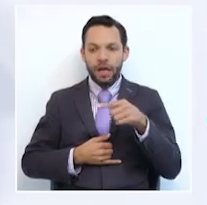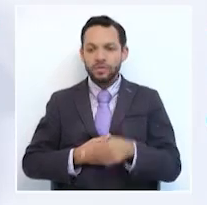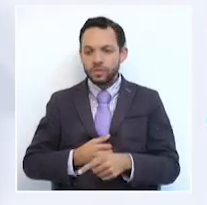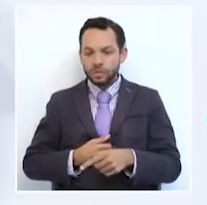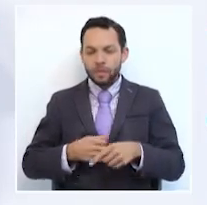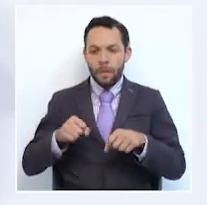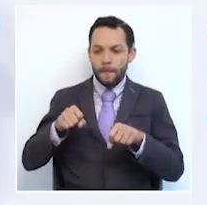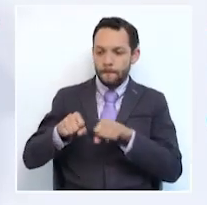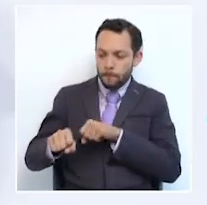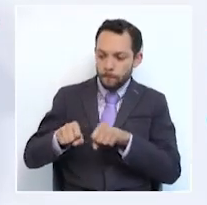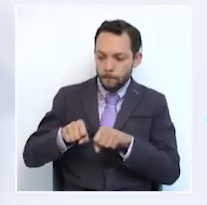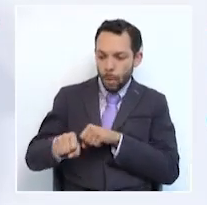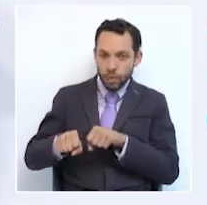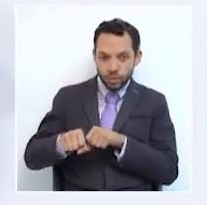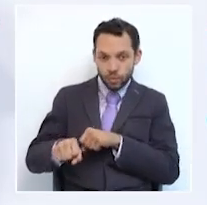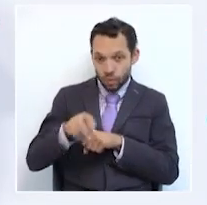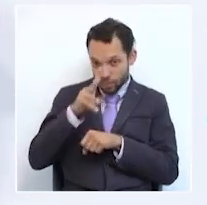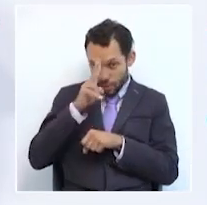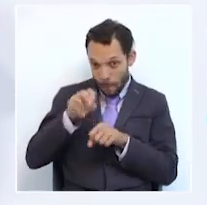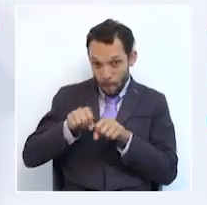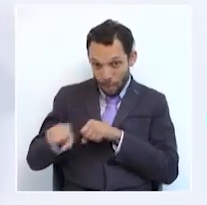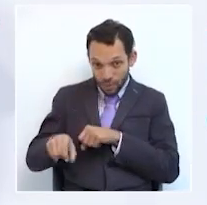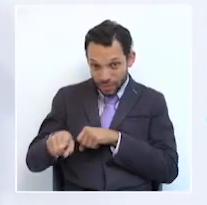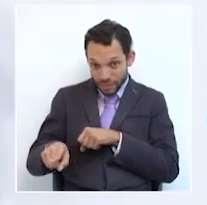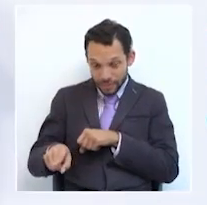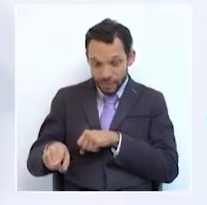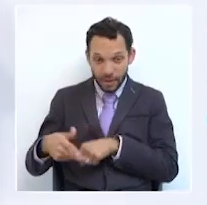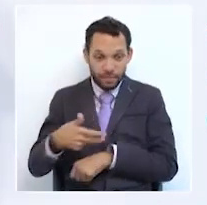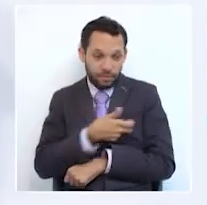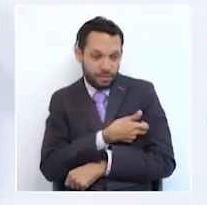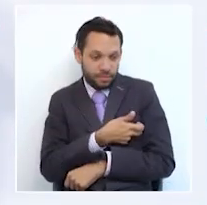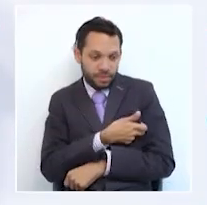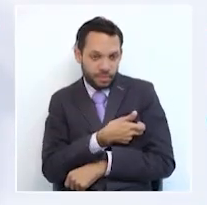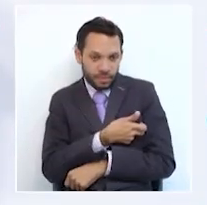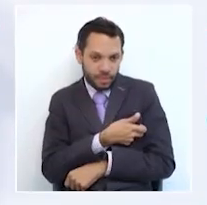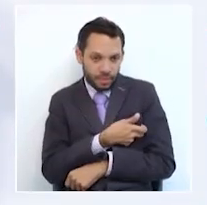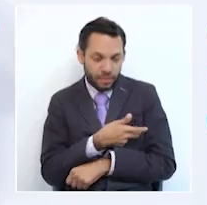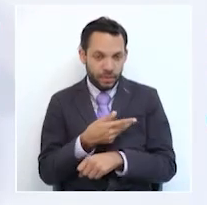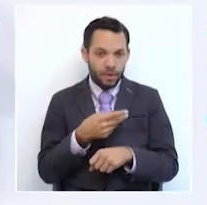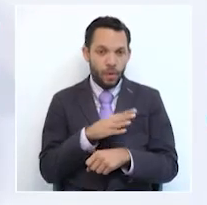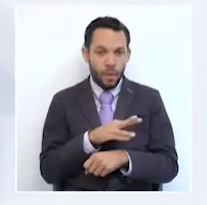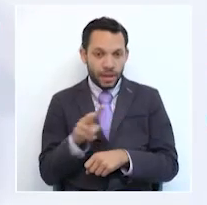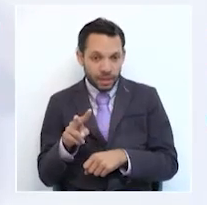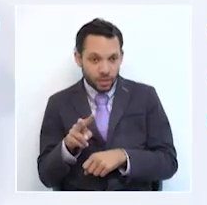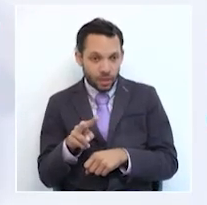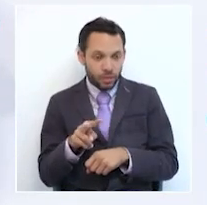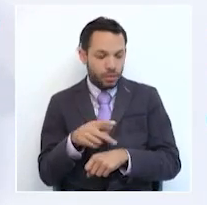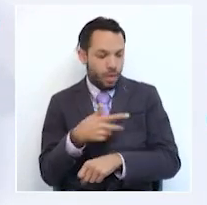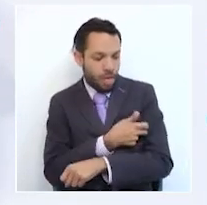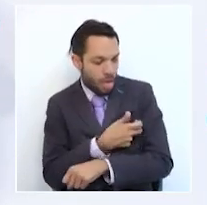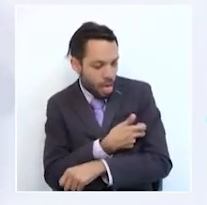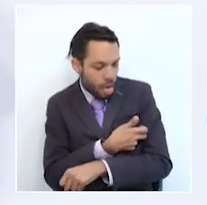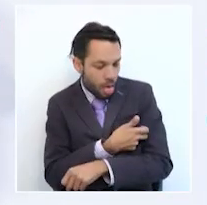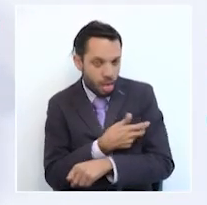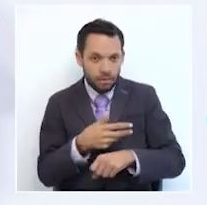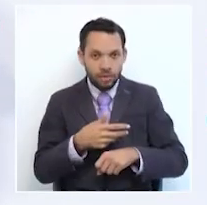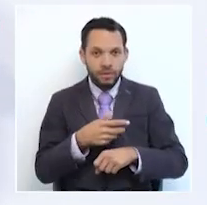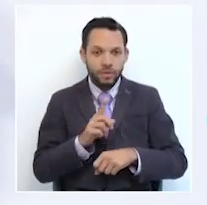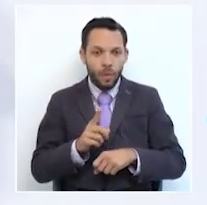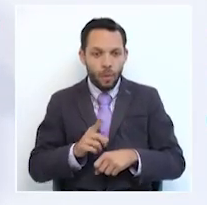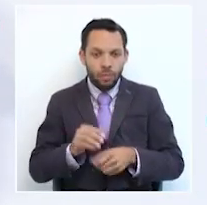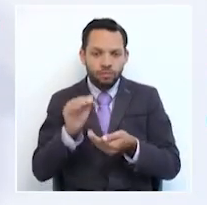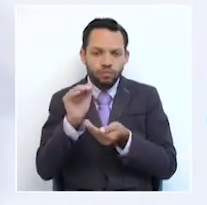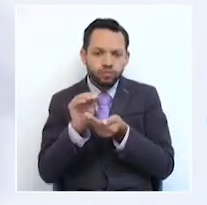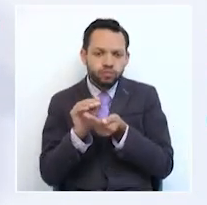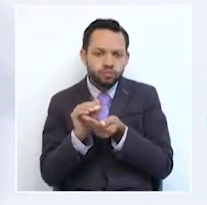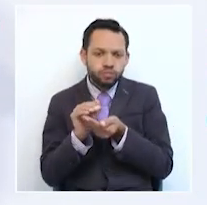nole nole no le inyectan hormonas en 42 días no alcanzan a metabolizar hacen esas hormonas pero como un pollito en